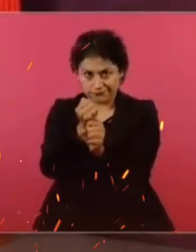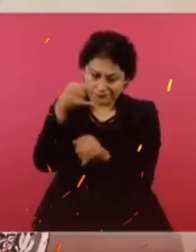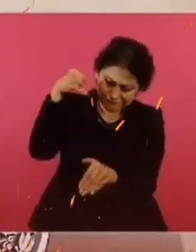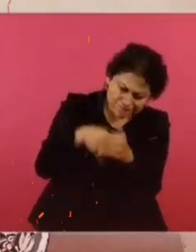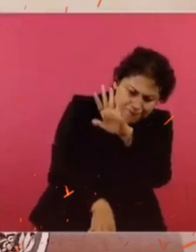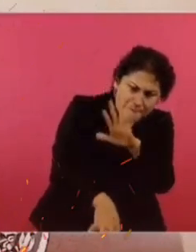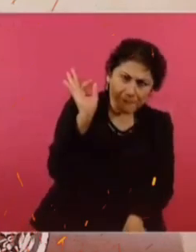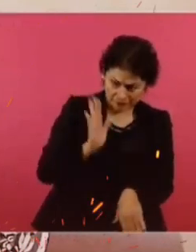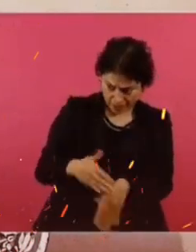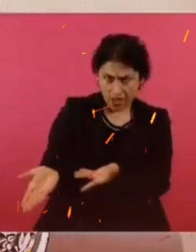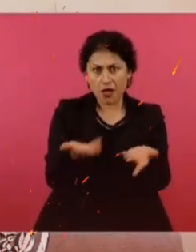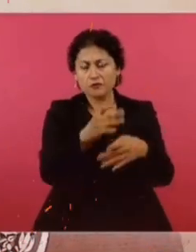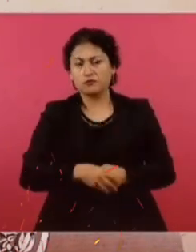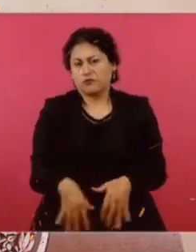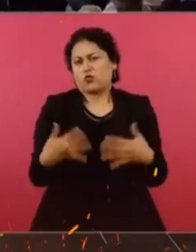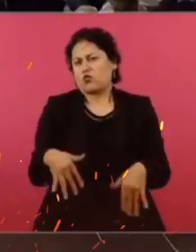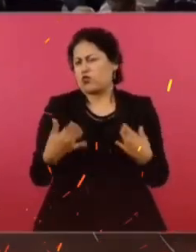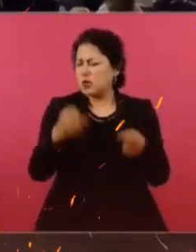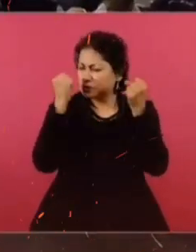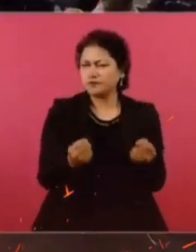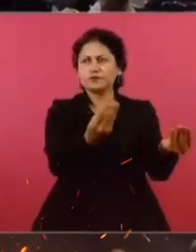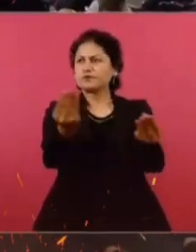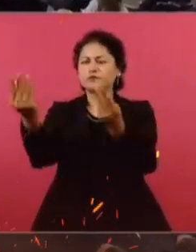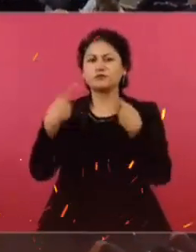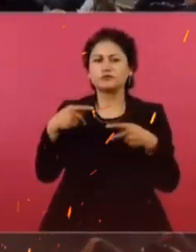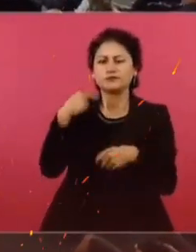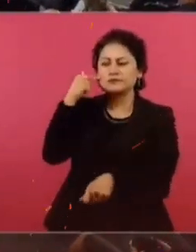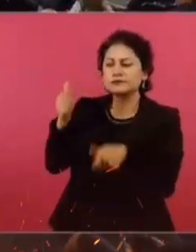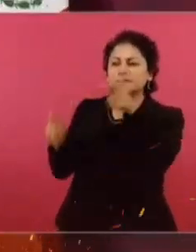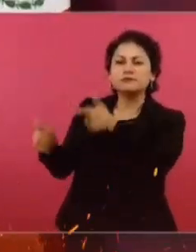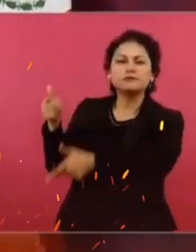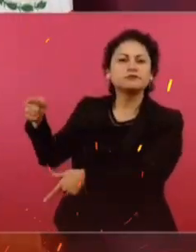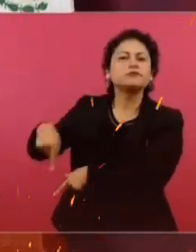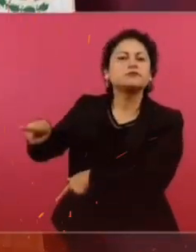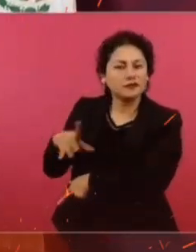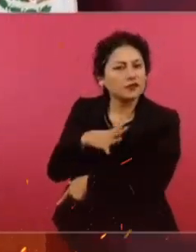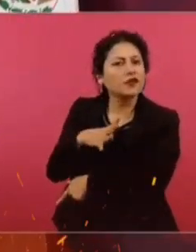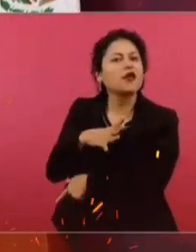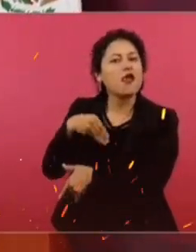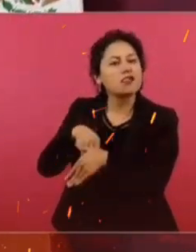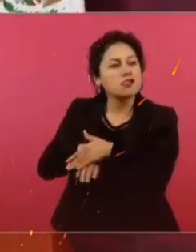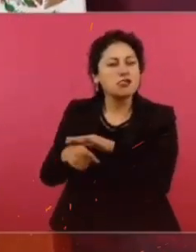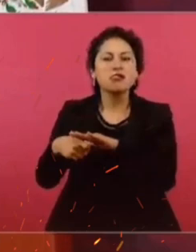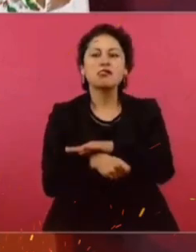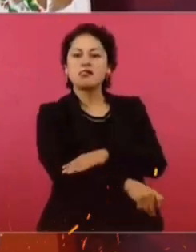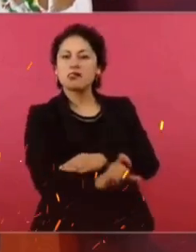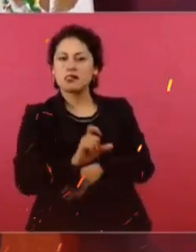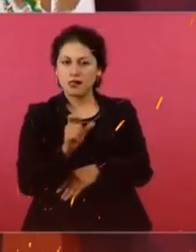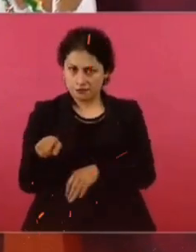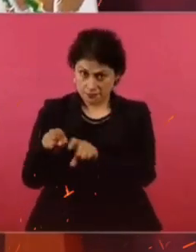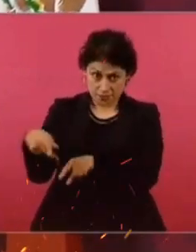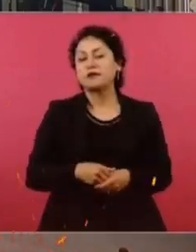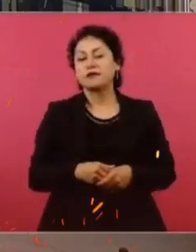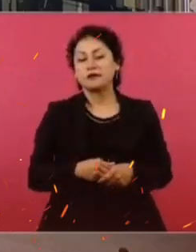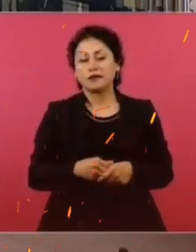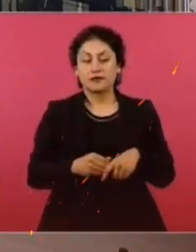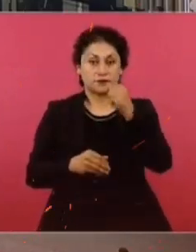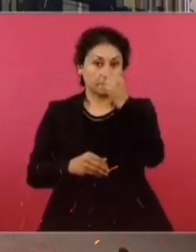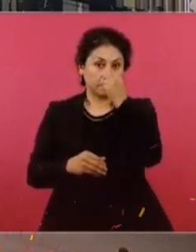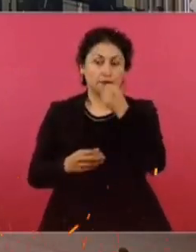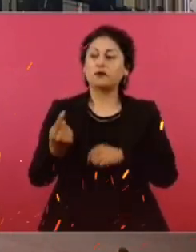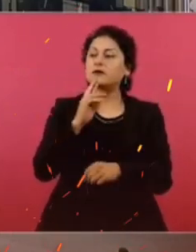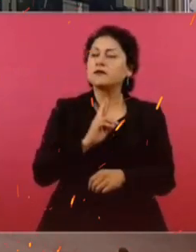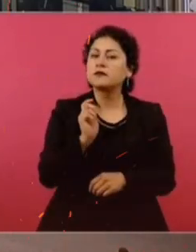información, muchos testimonios sobre el influyentismo que llevaba a cabo la señora Xochitl. ¿Qué